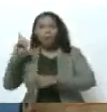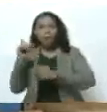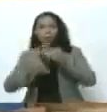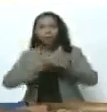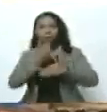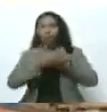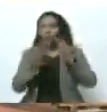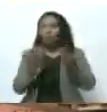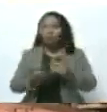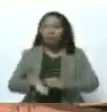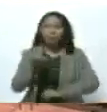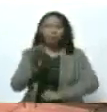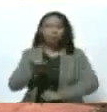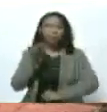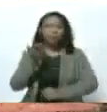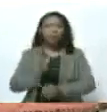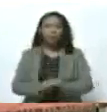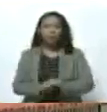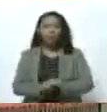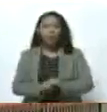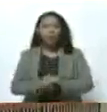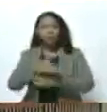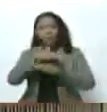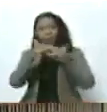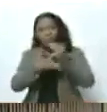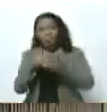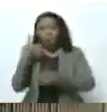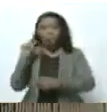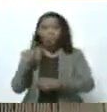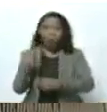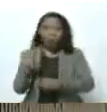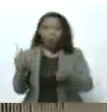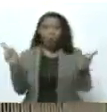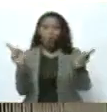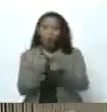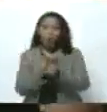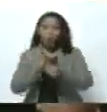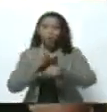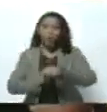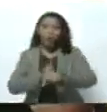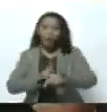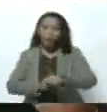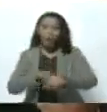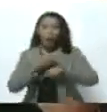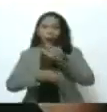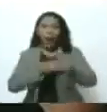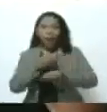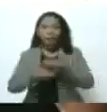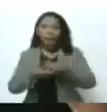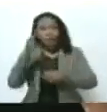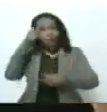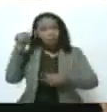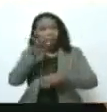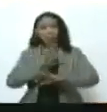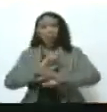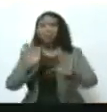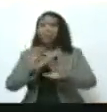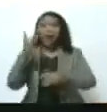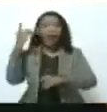bueno, priorizados, de bajo costo y de corta ejecución. Así que el pueblo ya